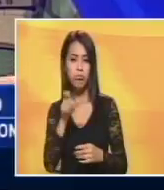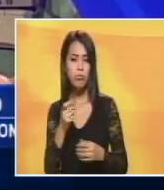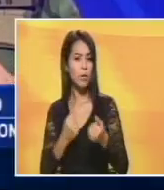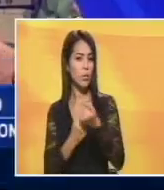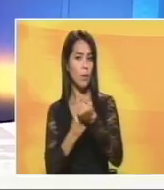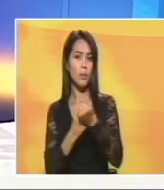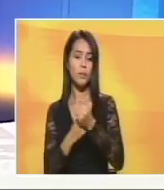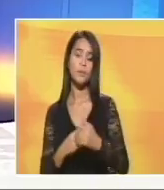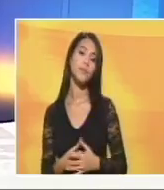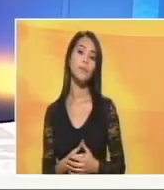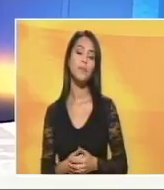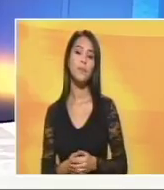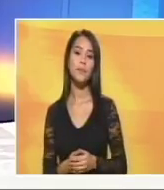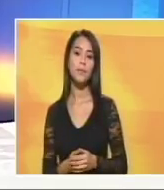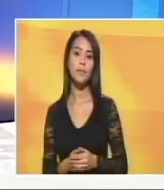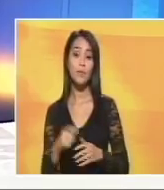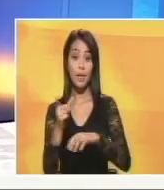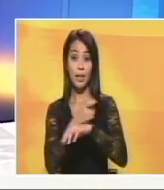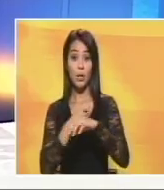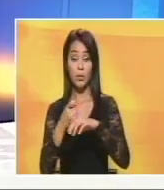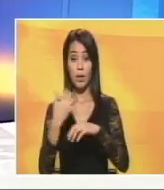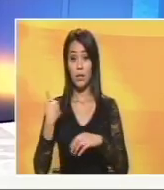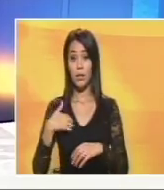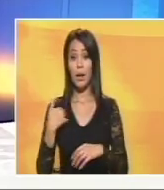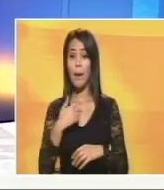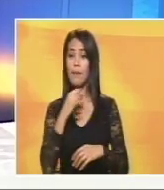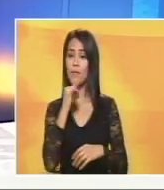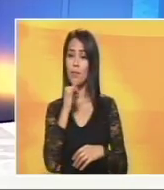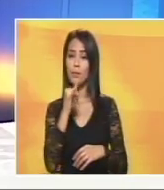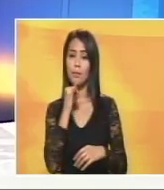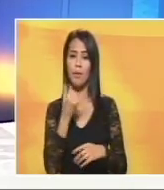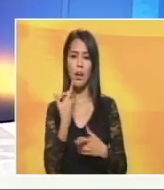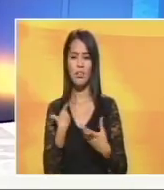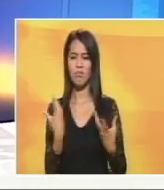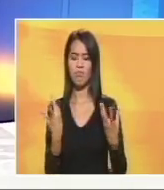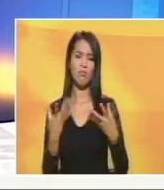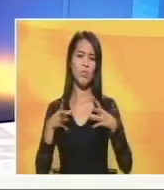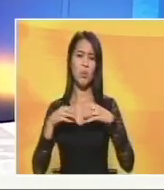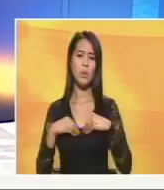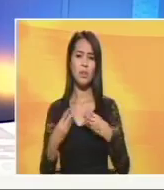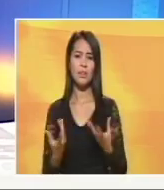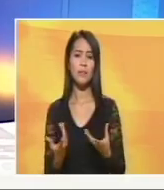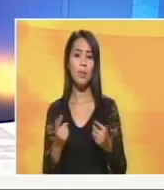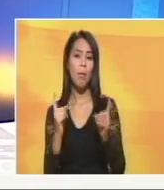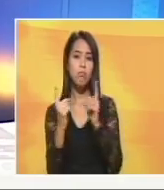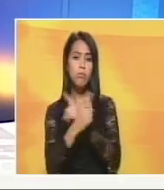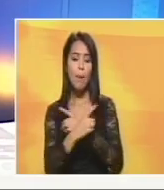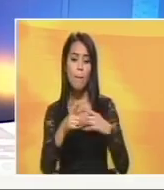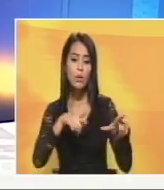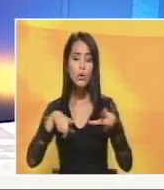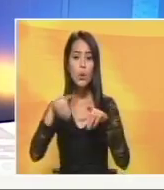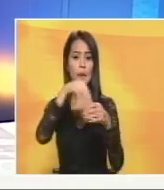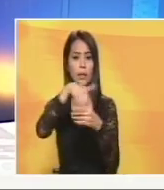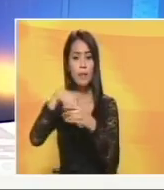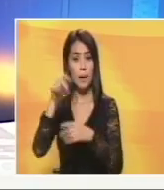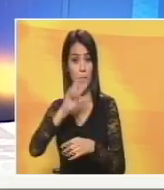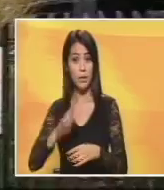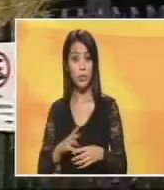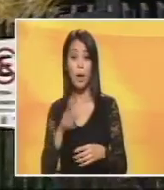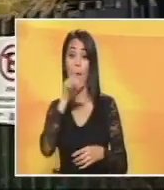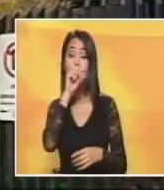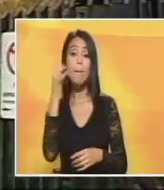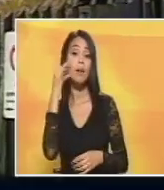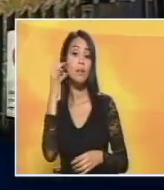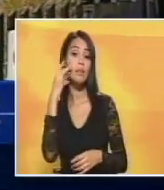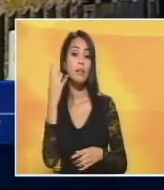apoya. El gobierno de Canadá expresó su inconformidad por el cierre y reubicación de centros de votación en Venezuela. A través de Twitter,